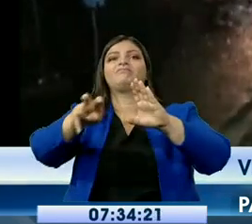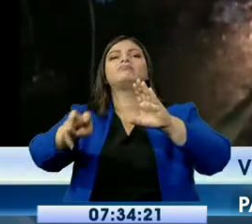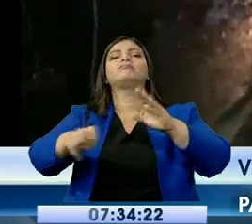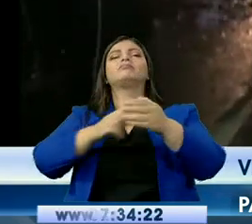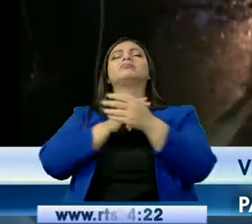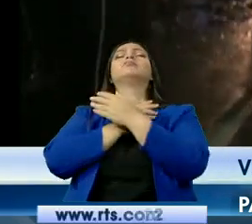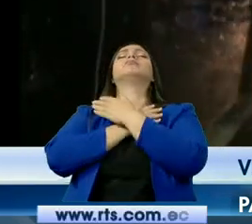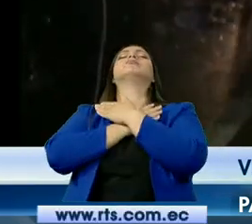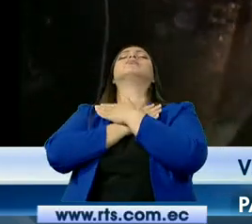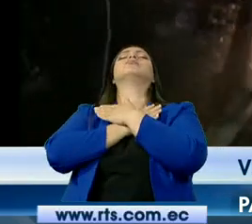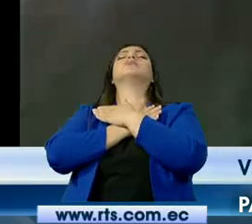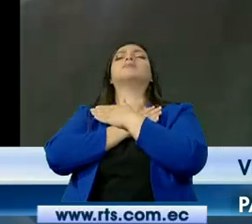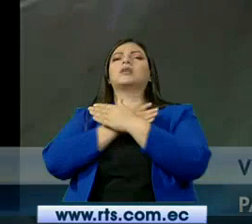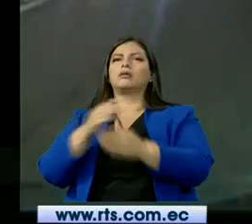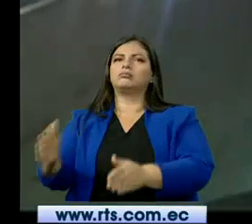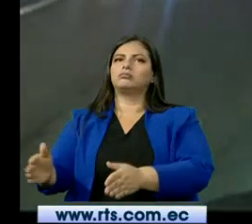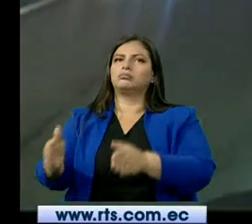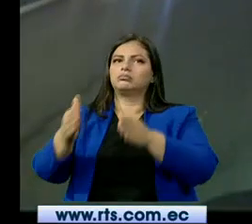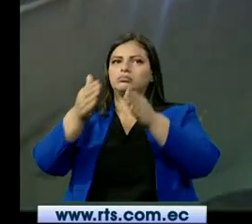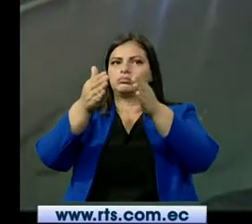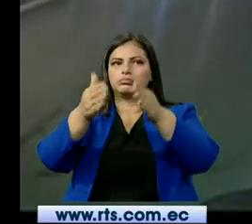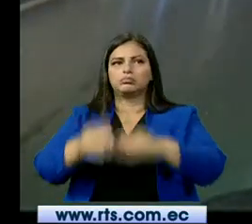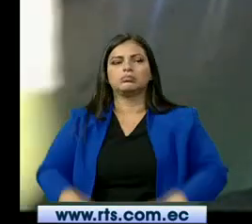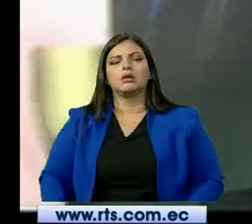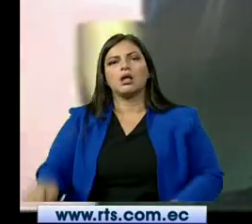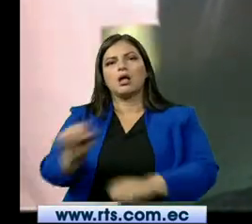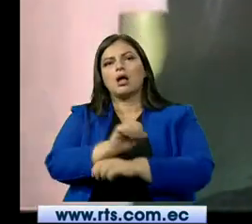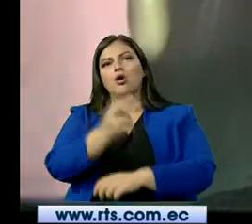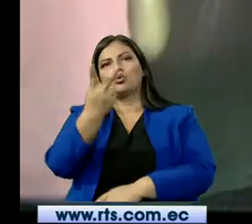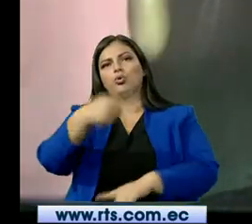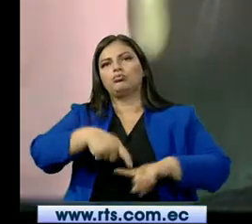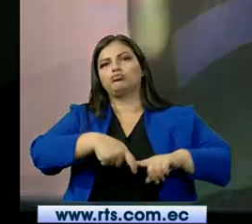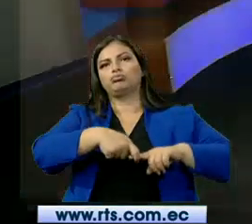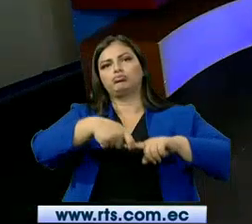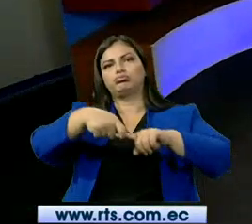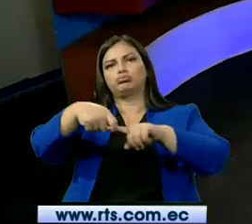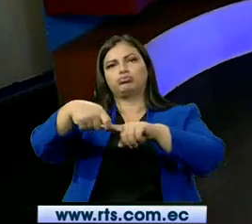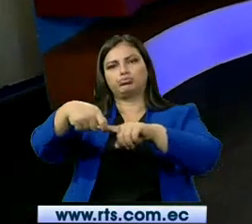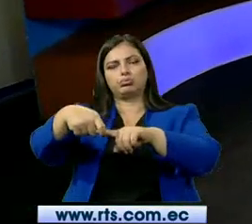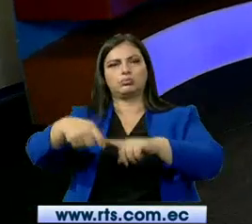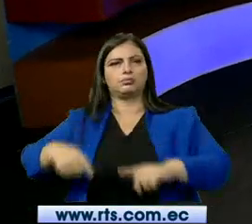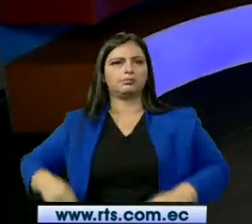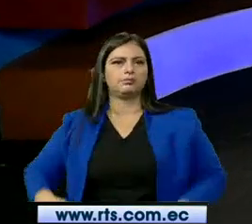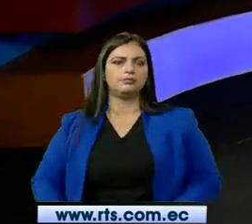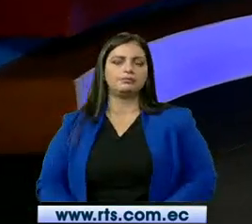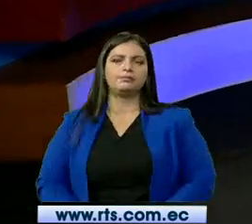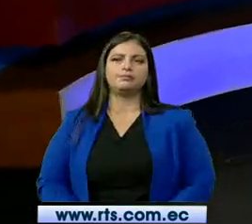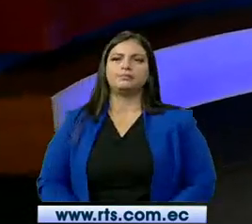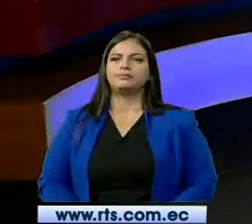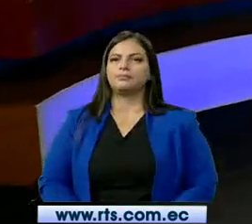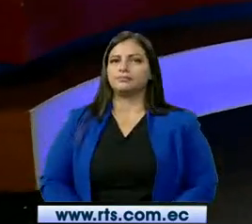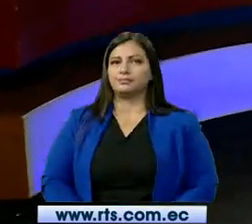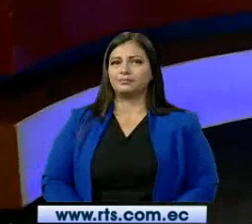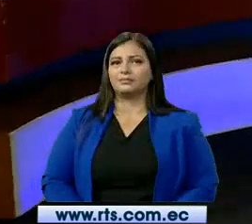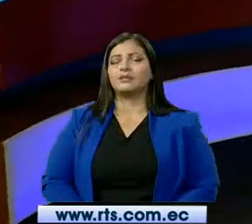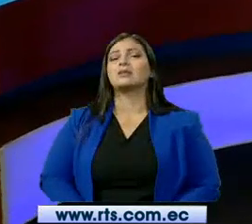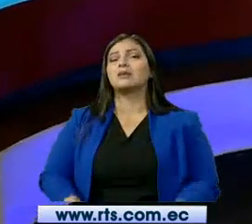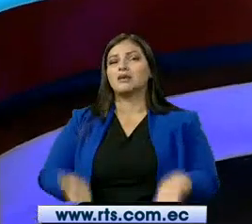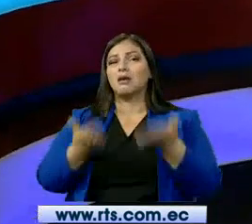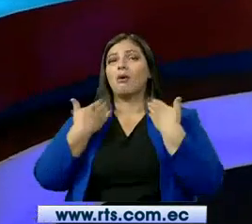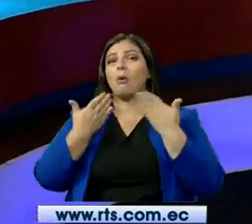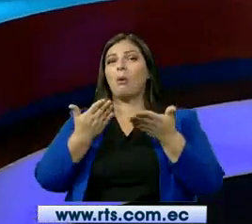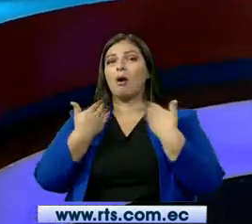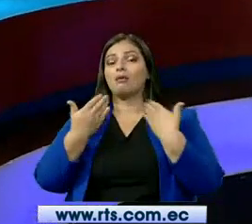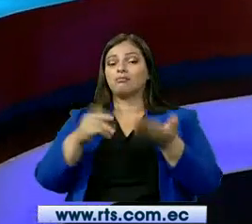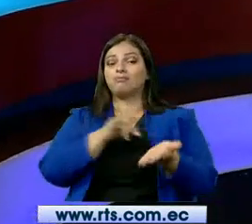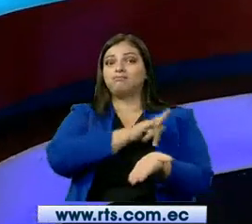provincia de Santa Elena, informó Darwin Villao. Más de una tonelada de clorhidrato de cocaína